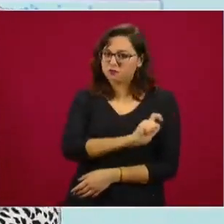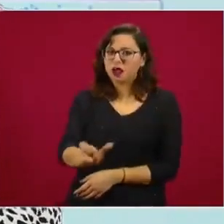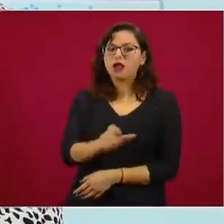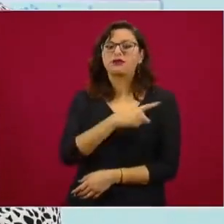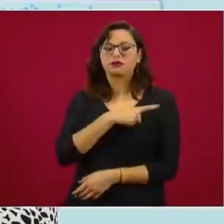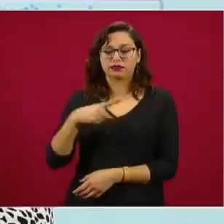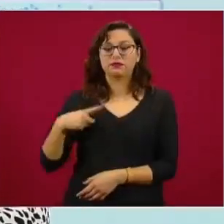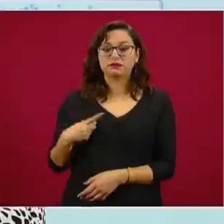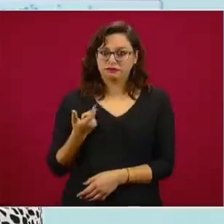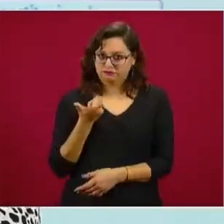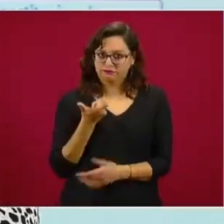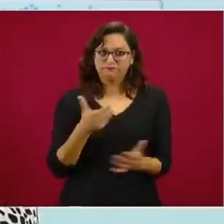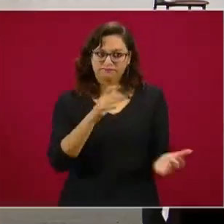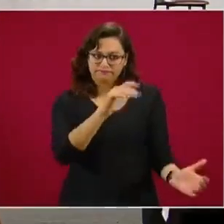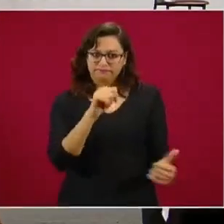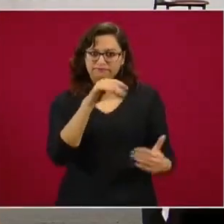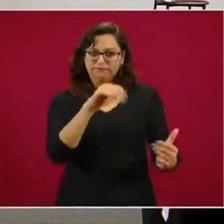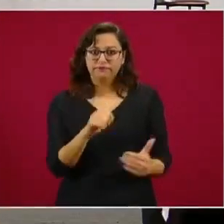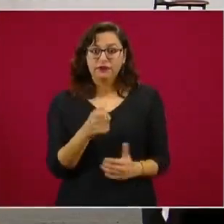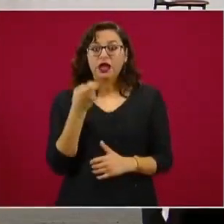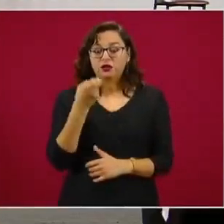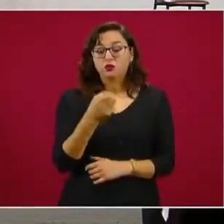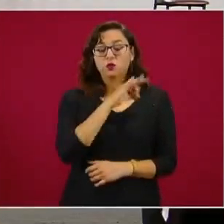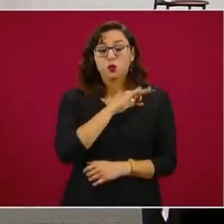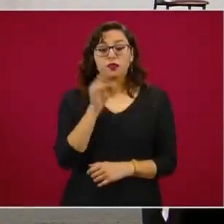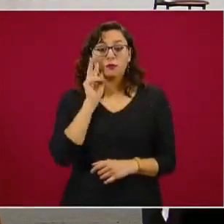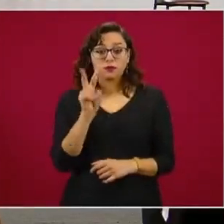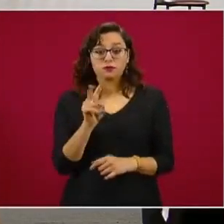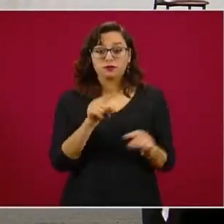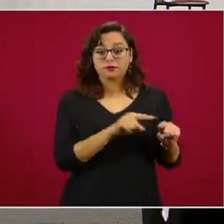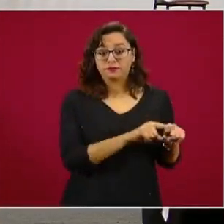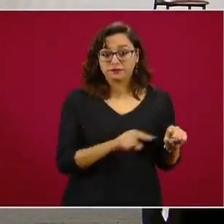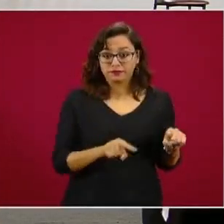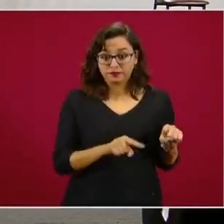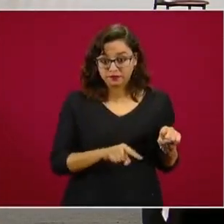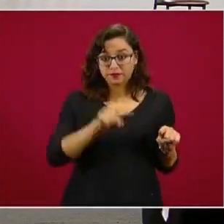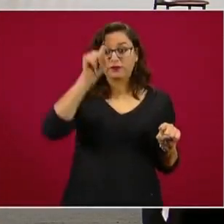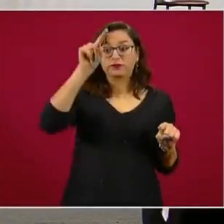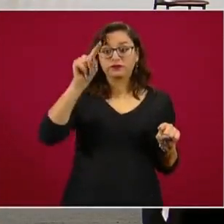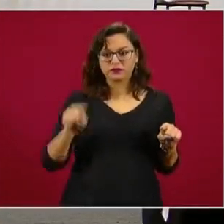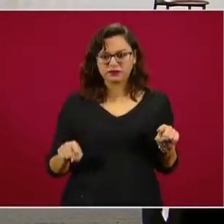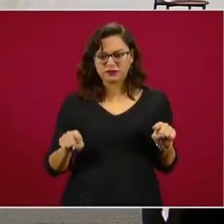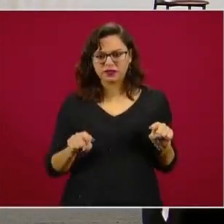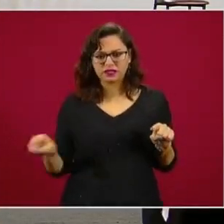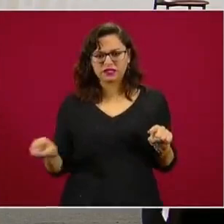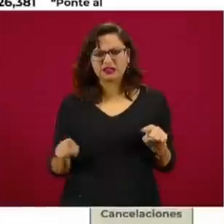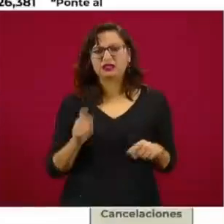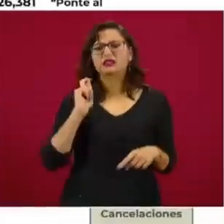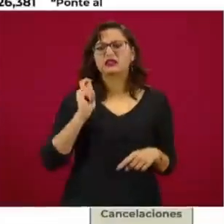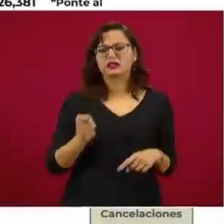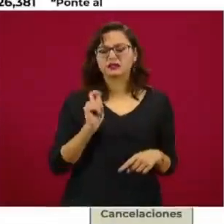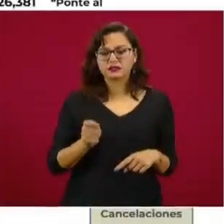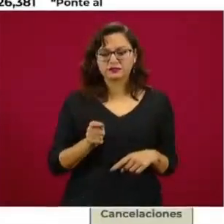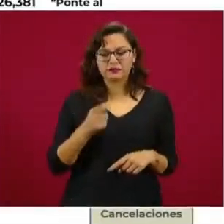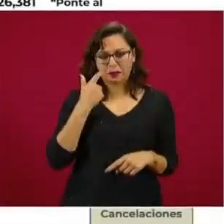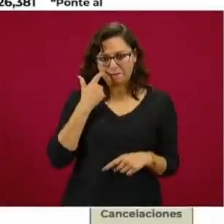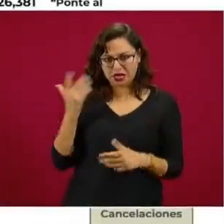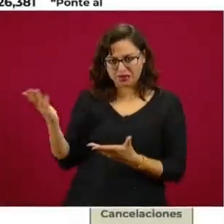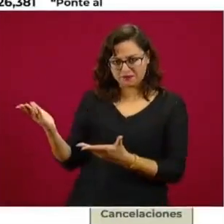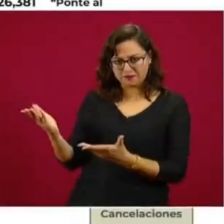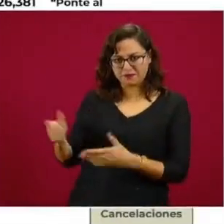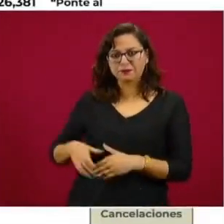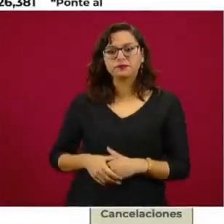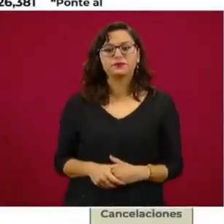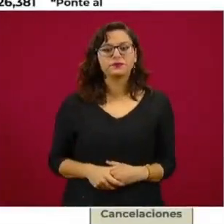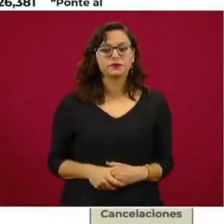del dinero. Nosotros vemos ahí un pico, por ejemplo, que hubo en el 2013, que se llama Programa Ponte al Corriente. Tan solo